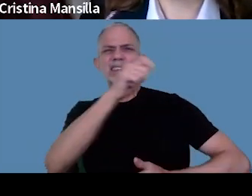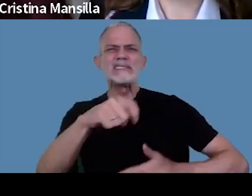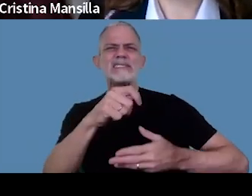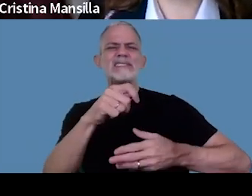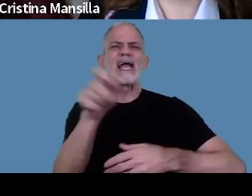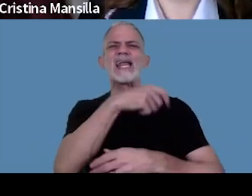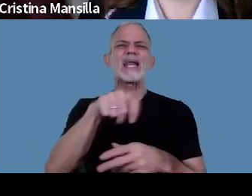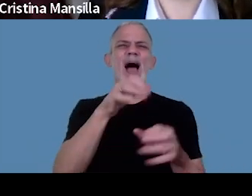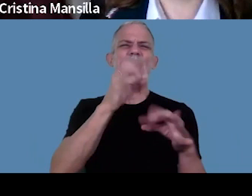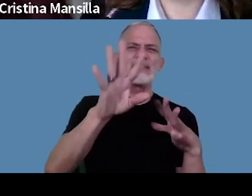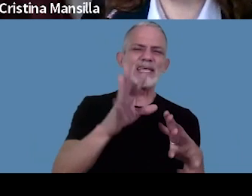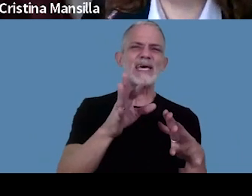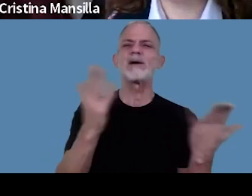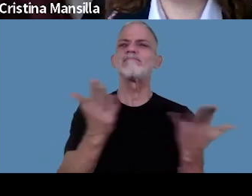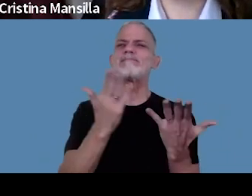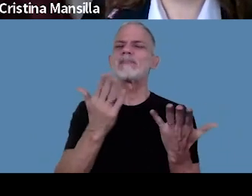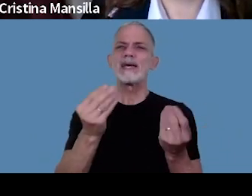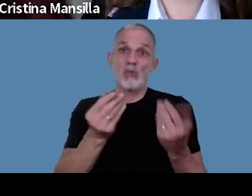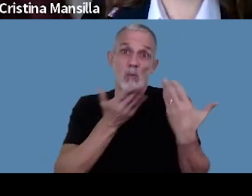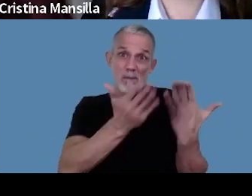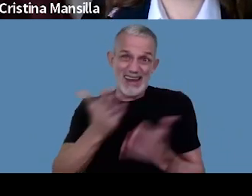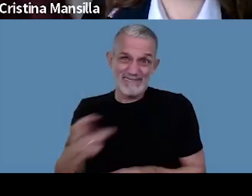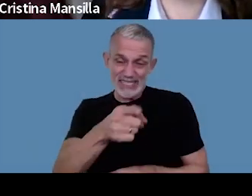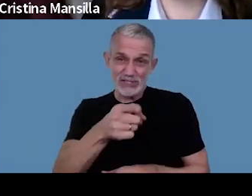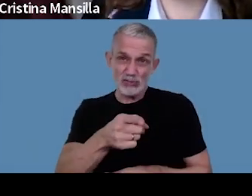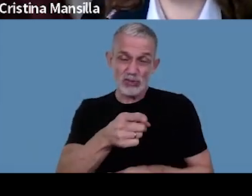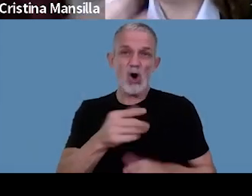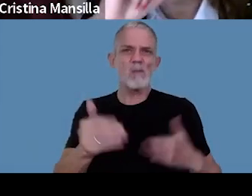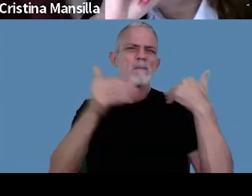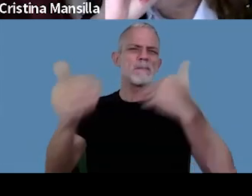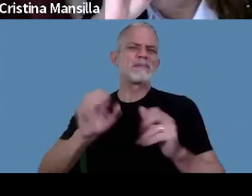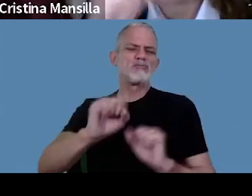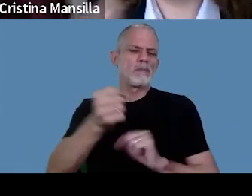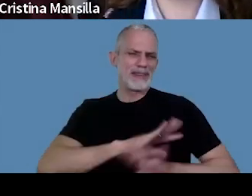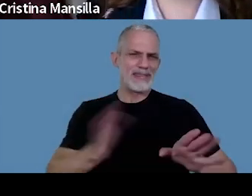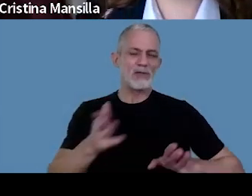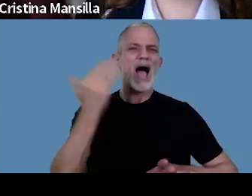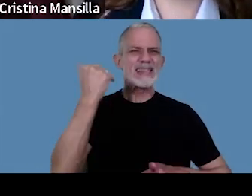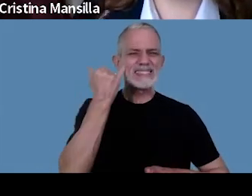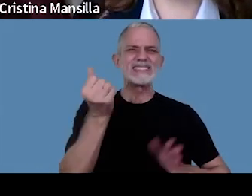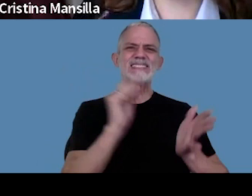más que un beneficio que ya había previsto la Ley